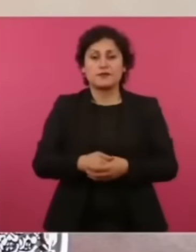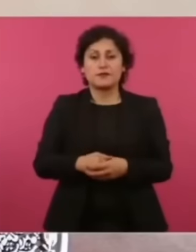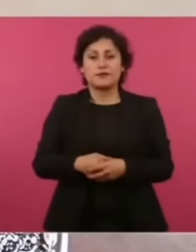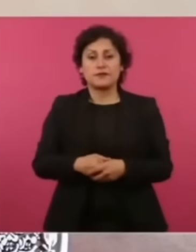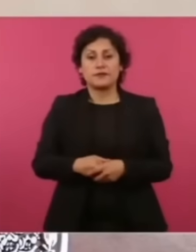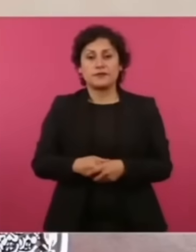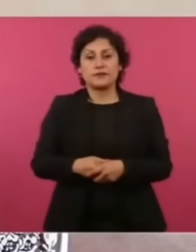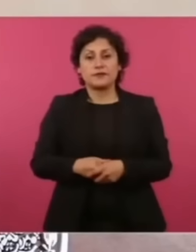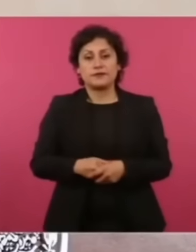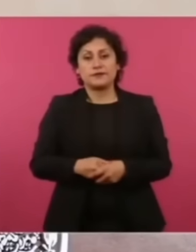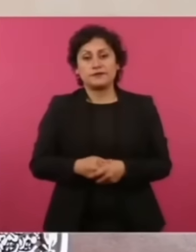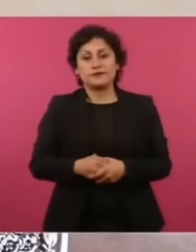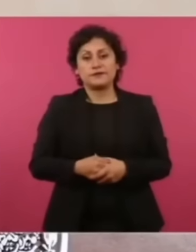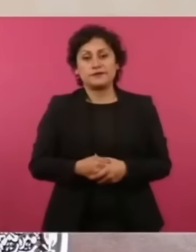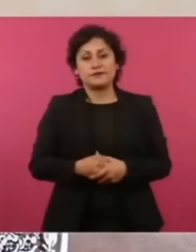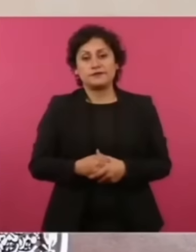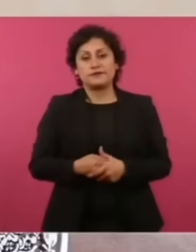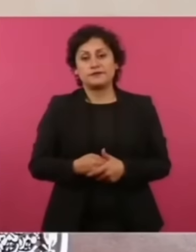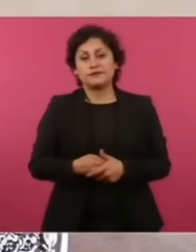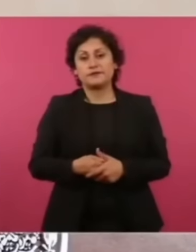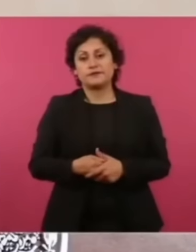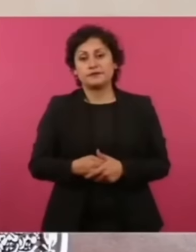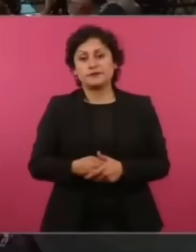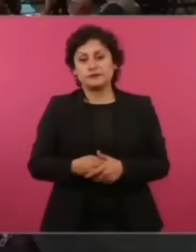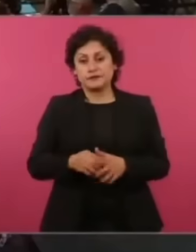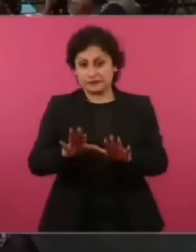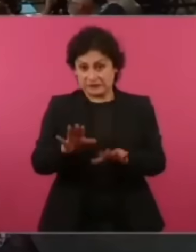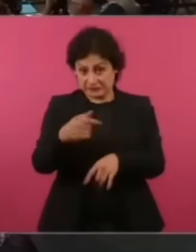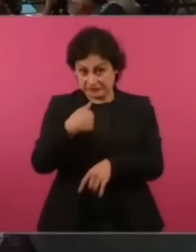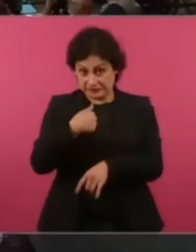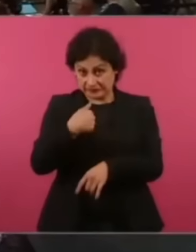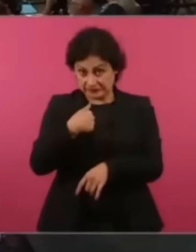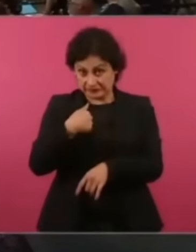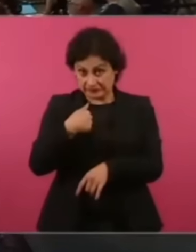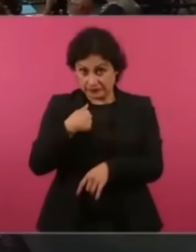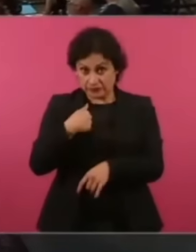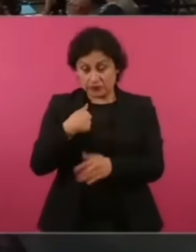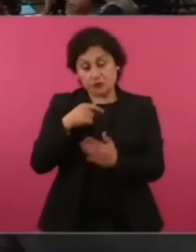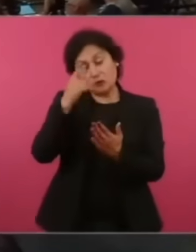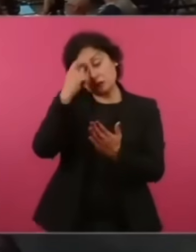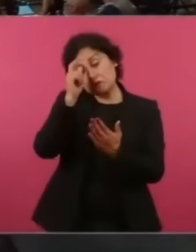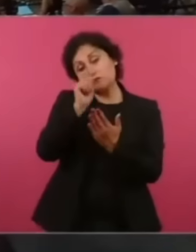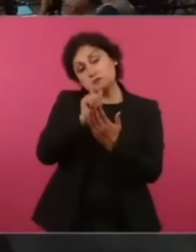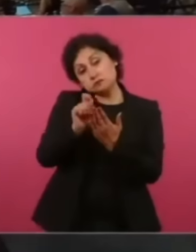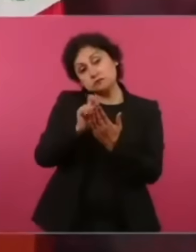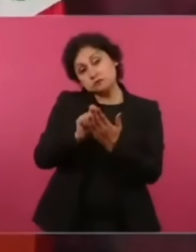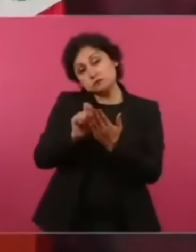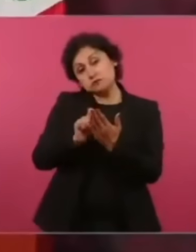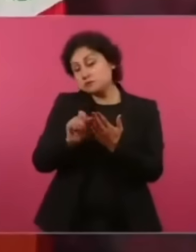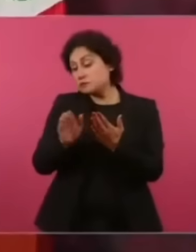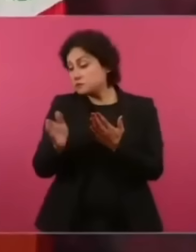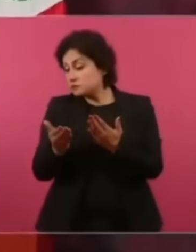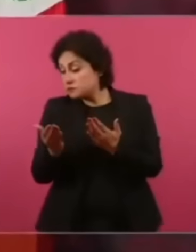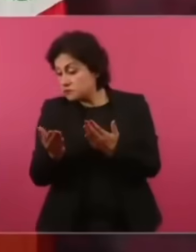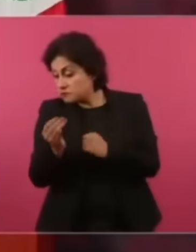Lo acabo de descubrir. en mis papeles.